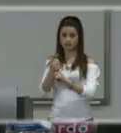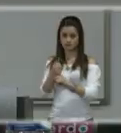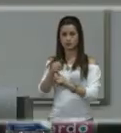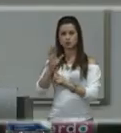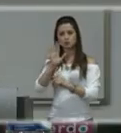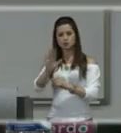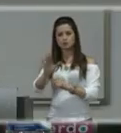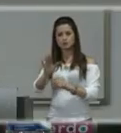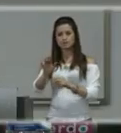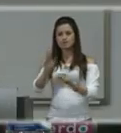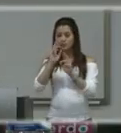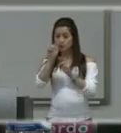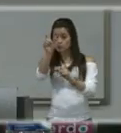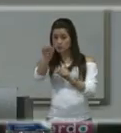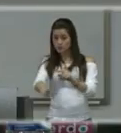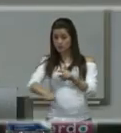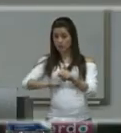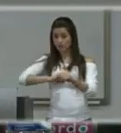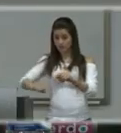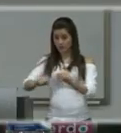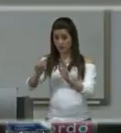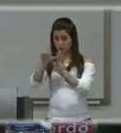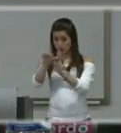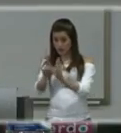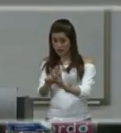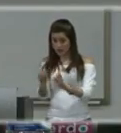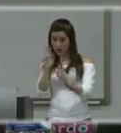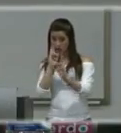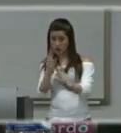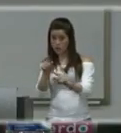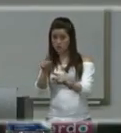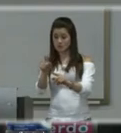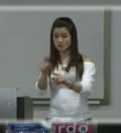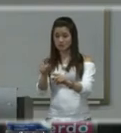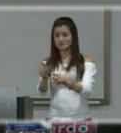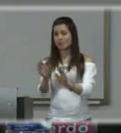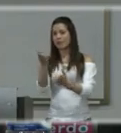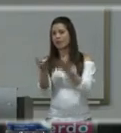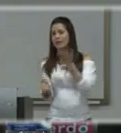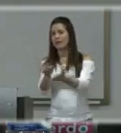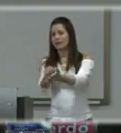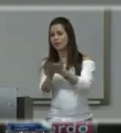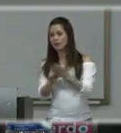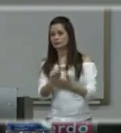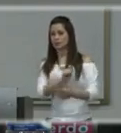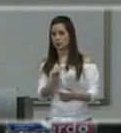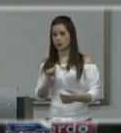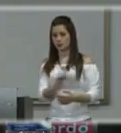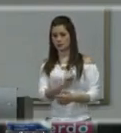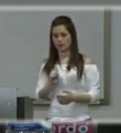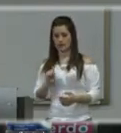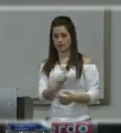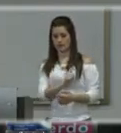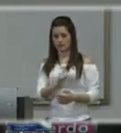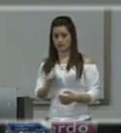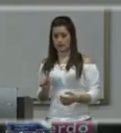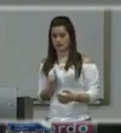la capacidad legal tenía una relación directa con, por supuesto, el reconocimiento de la autonomía y, por ende,